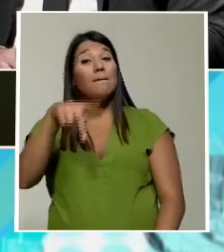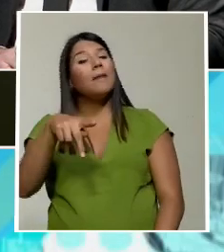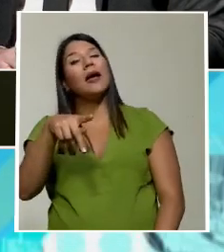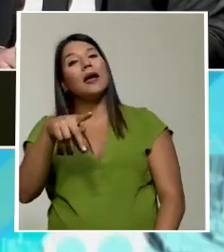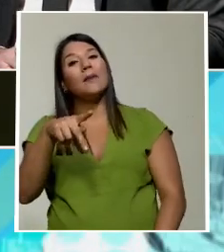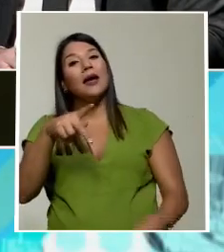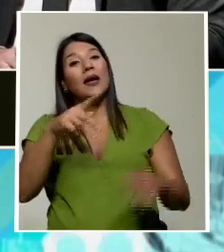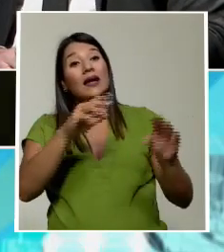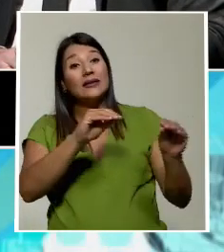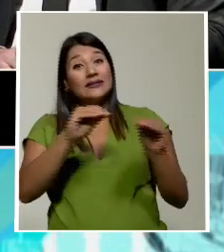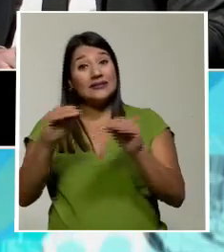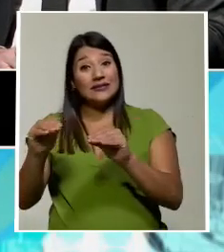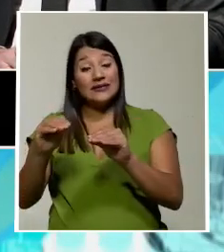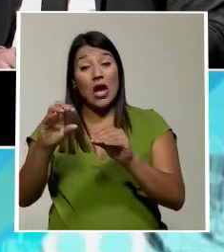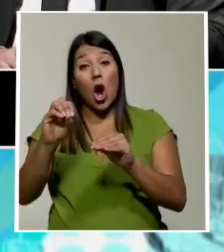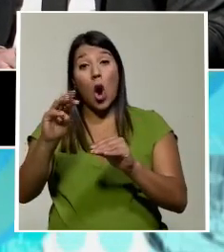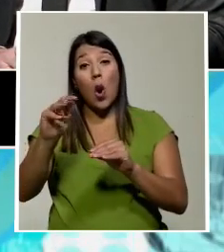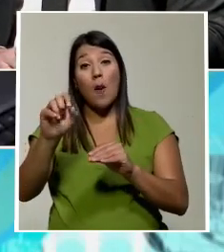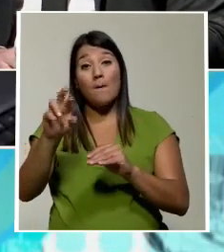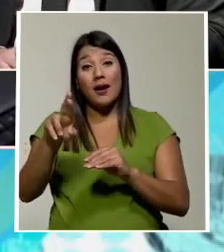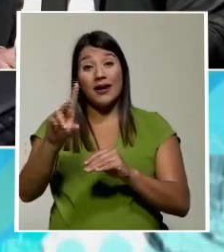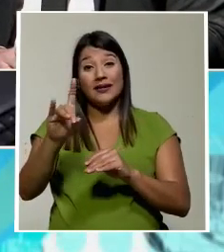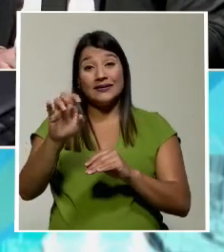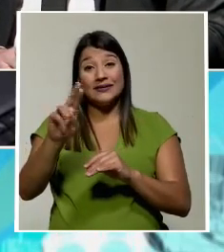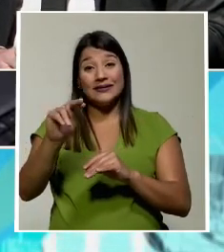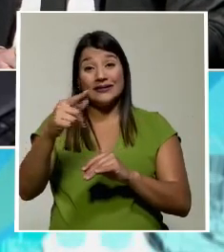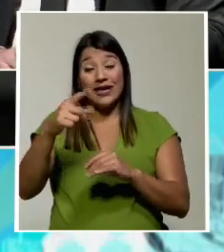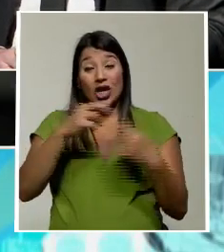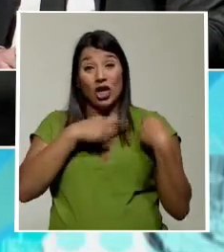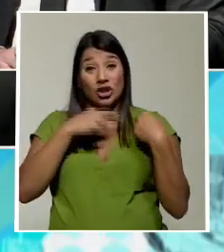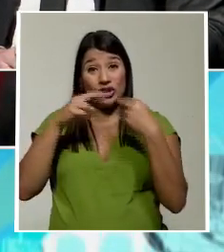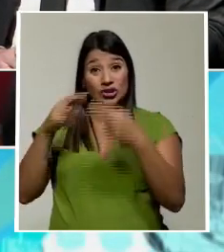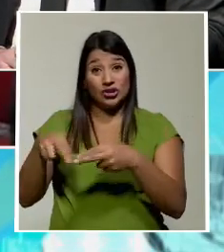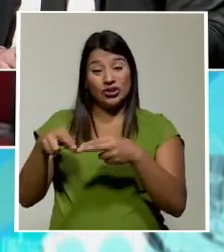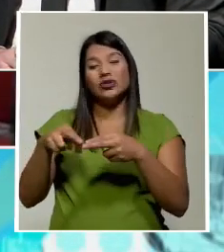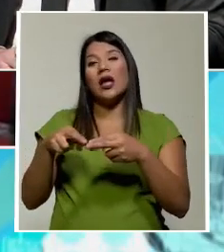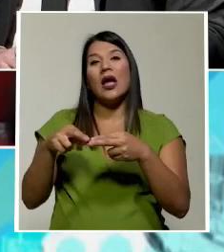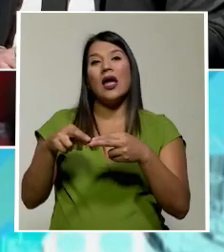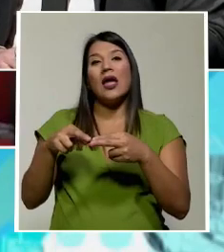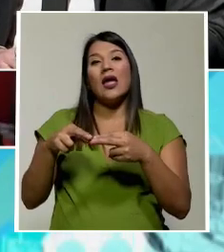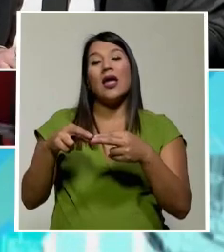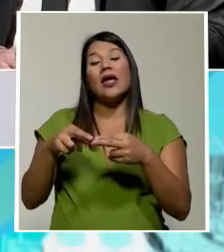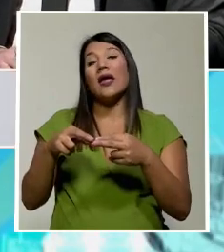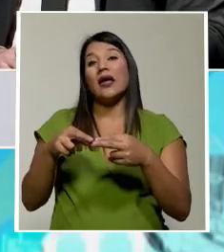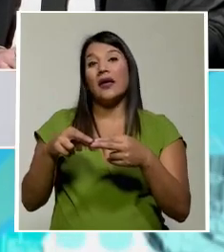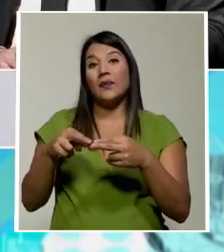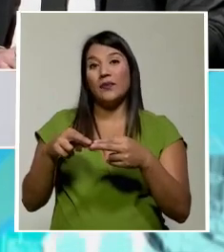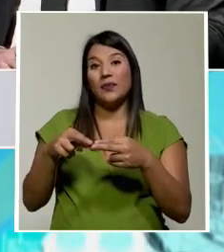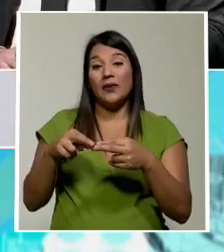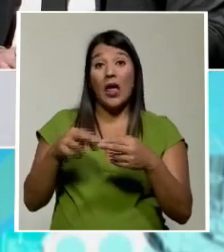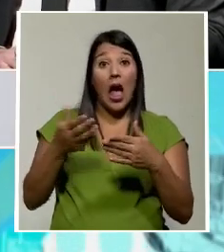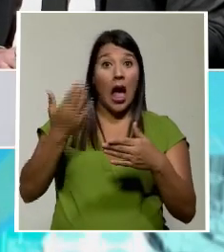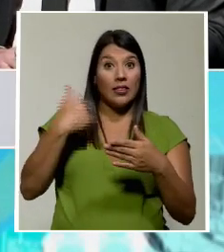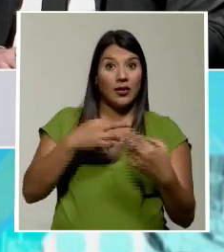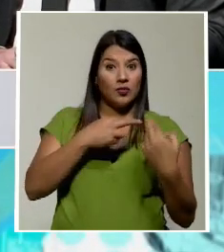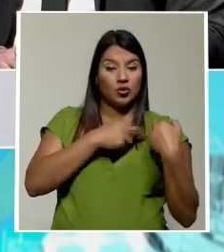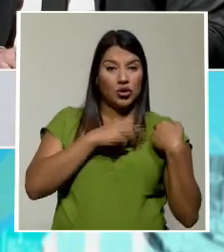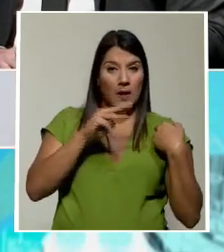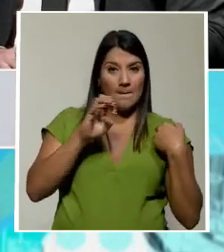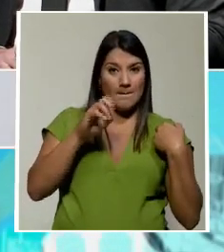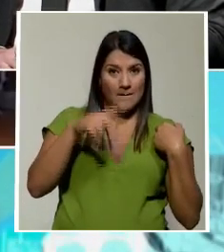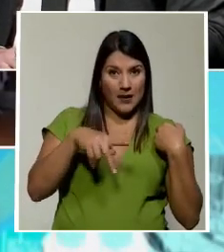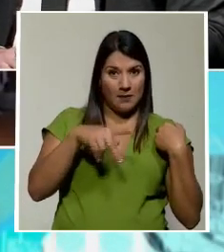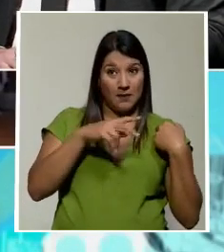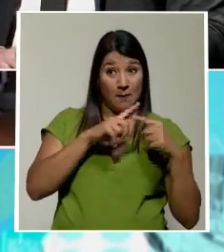a la Fundación Omar Dengo competencias que son esenciales del Ministerio. Y la Fundación